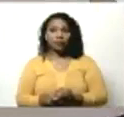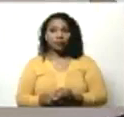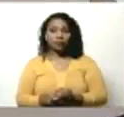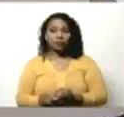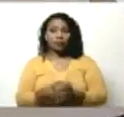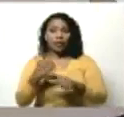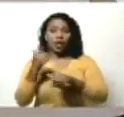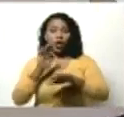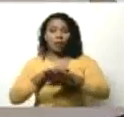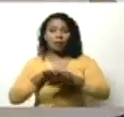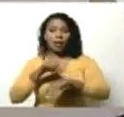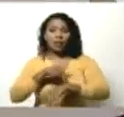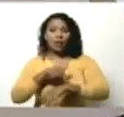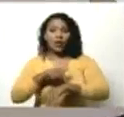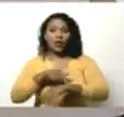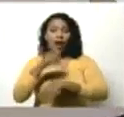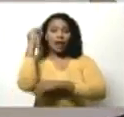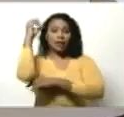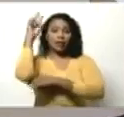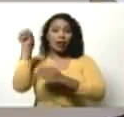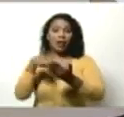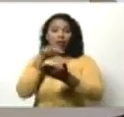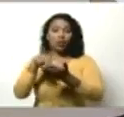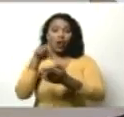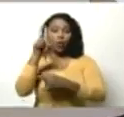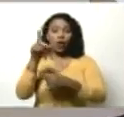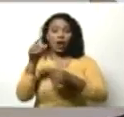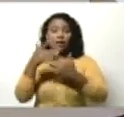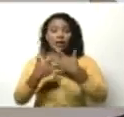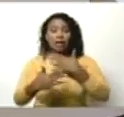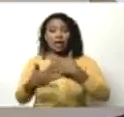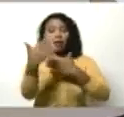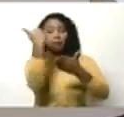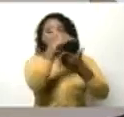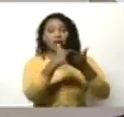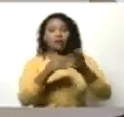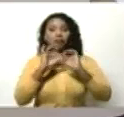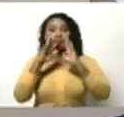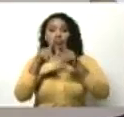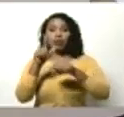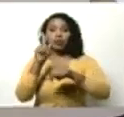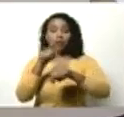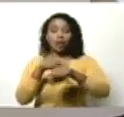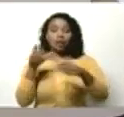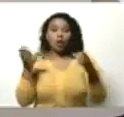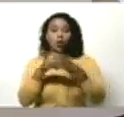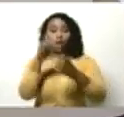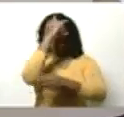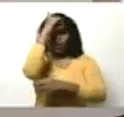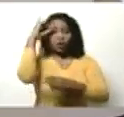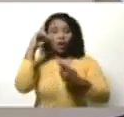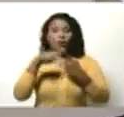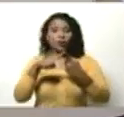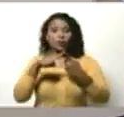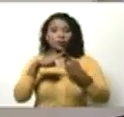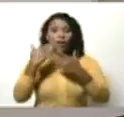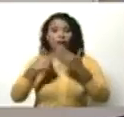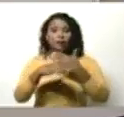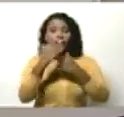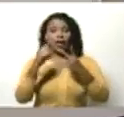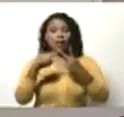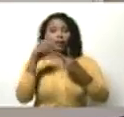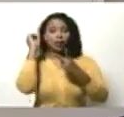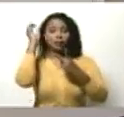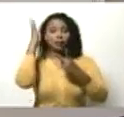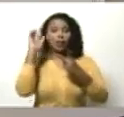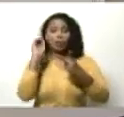Es lo que ocurre a esta hora en el Palacio Federal Legislativo, una extensa agenda, se los contábamos, hace rato se reunía con Diosdado Cabello Rondón y a la salida del Palacio